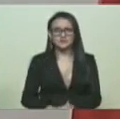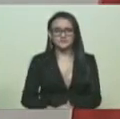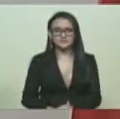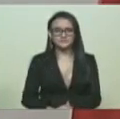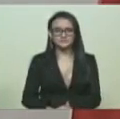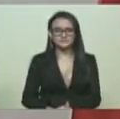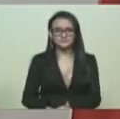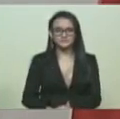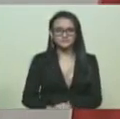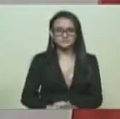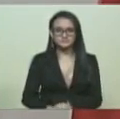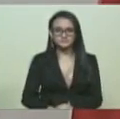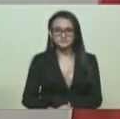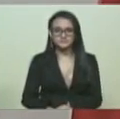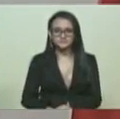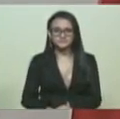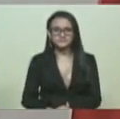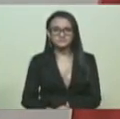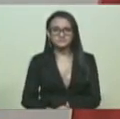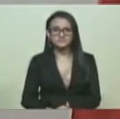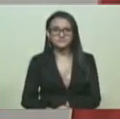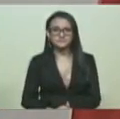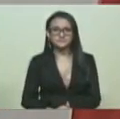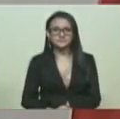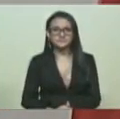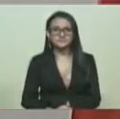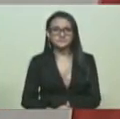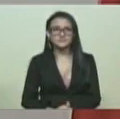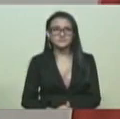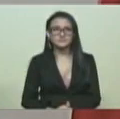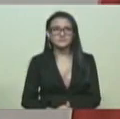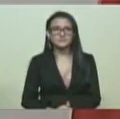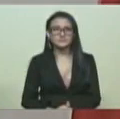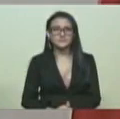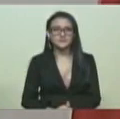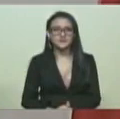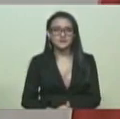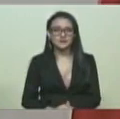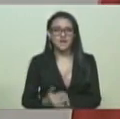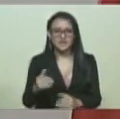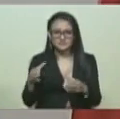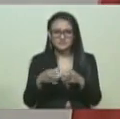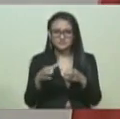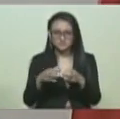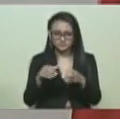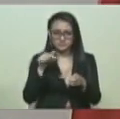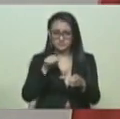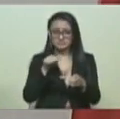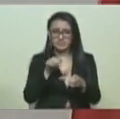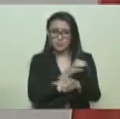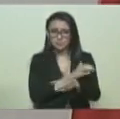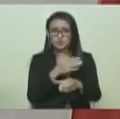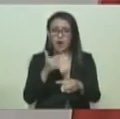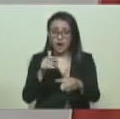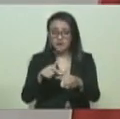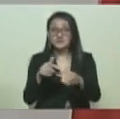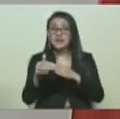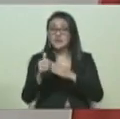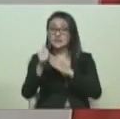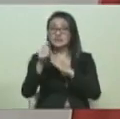etc. Y digo que detrás de estos sectores hay líderes